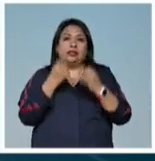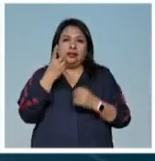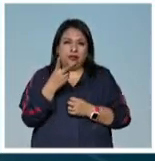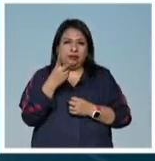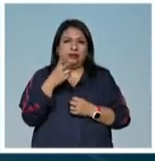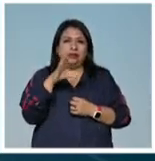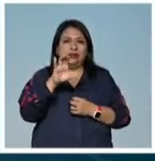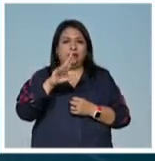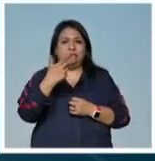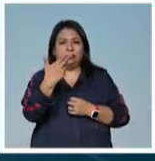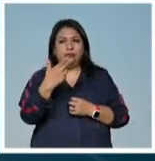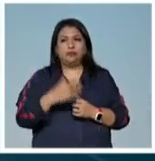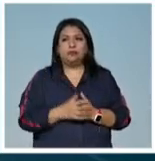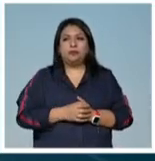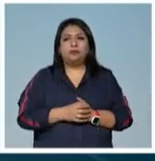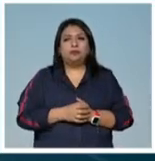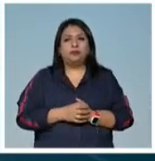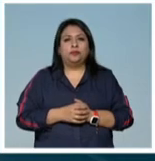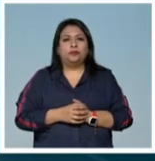22, César H. Meléndez.